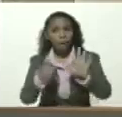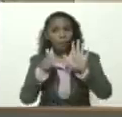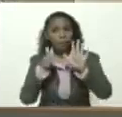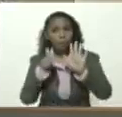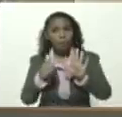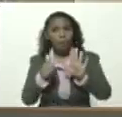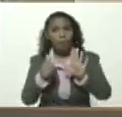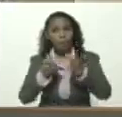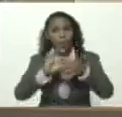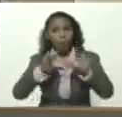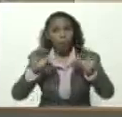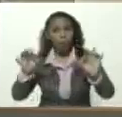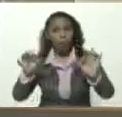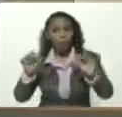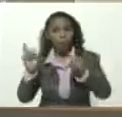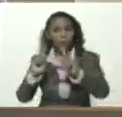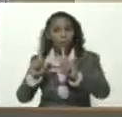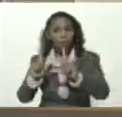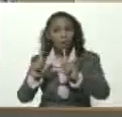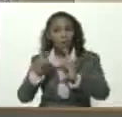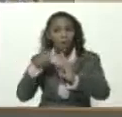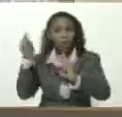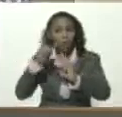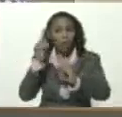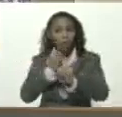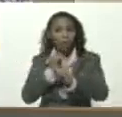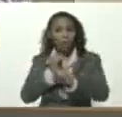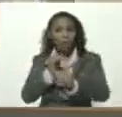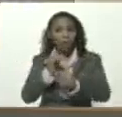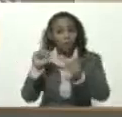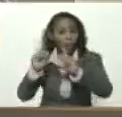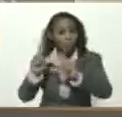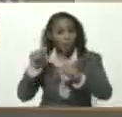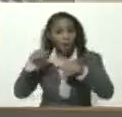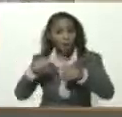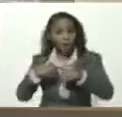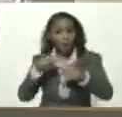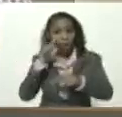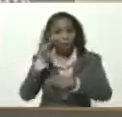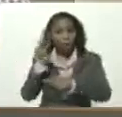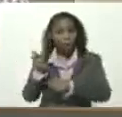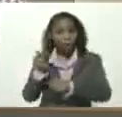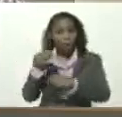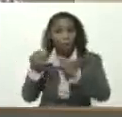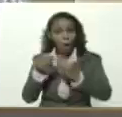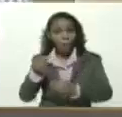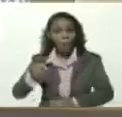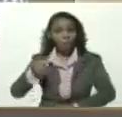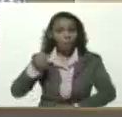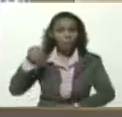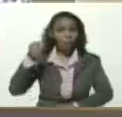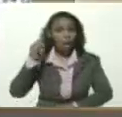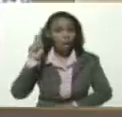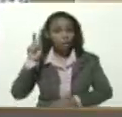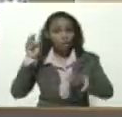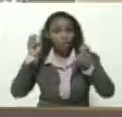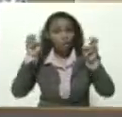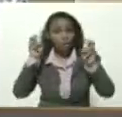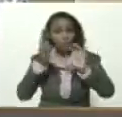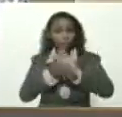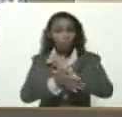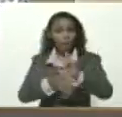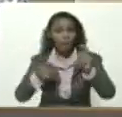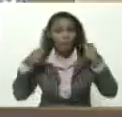seis cadenas de televisión o seis plantas televisivas que llevan como la batuta en estos temas de